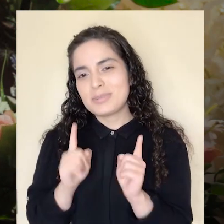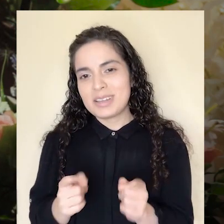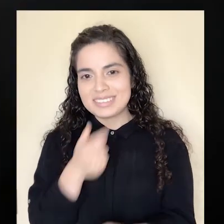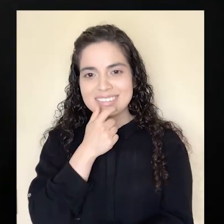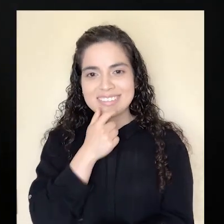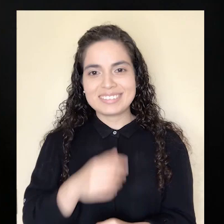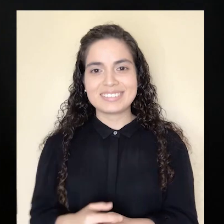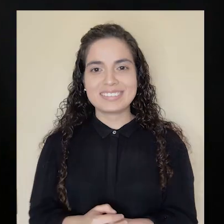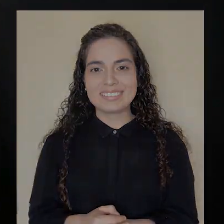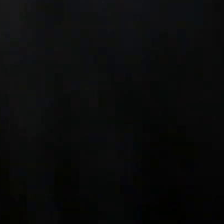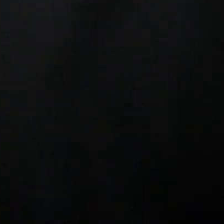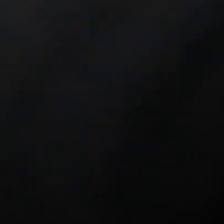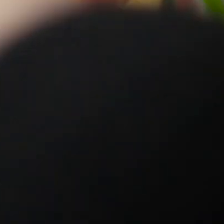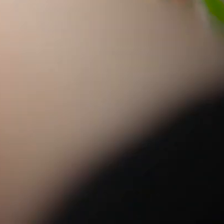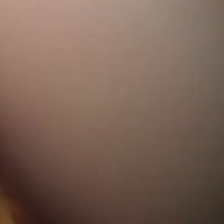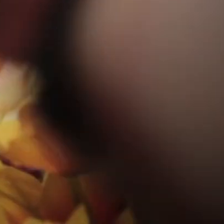igual.